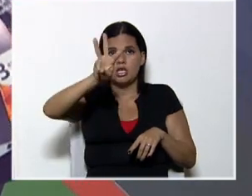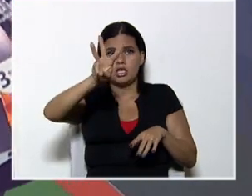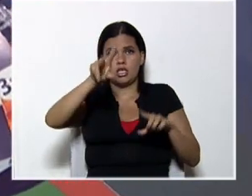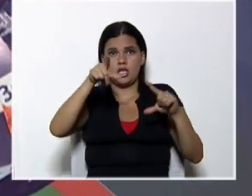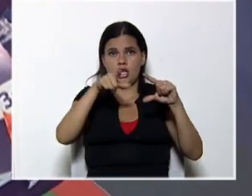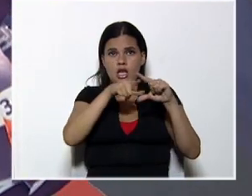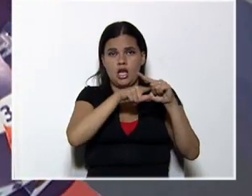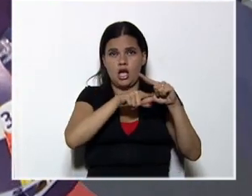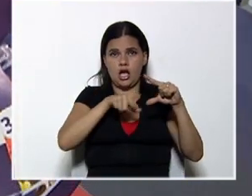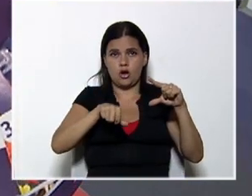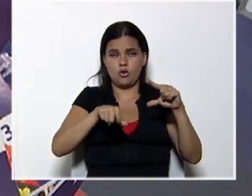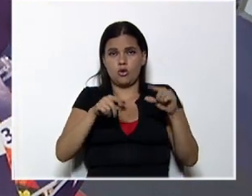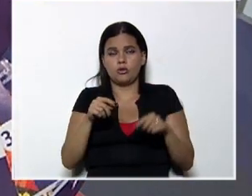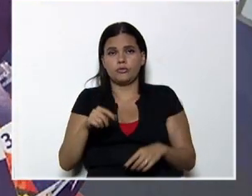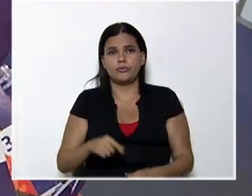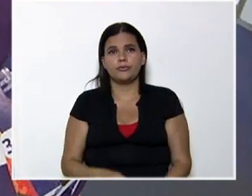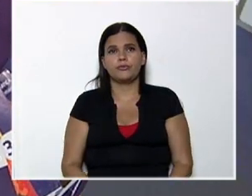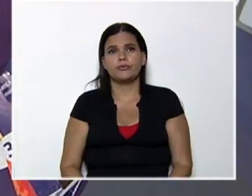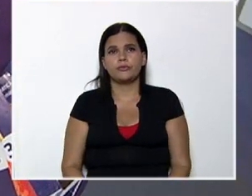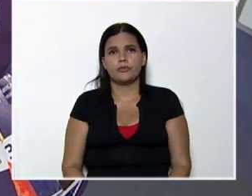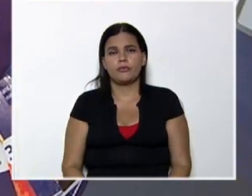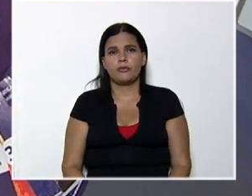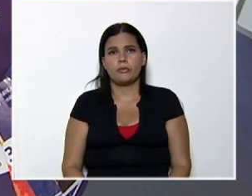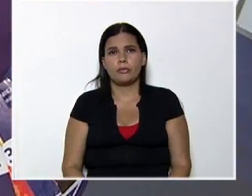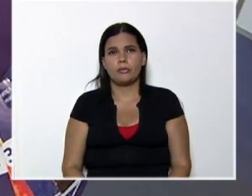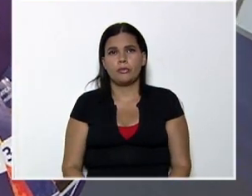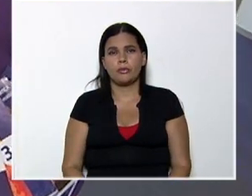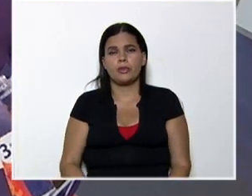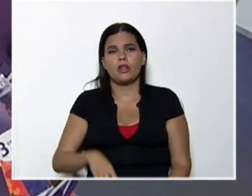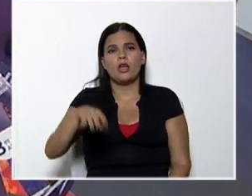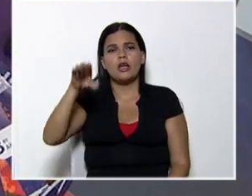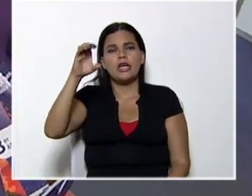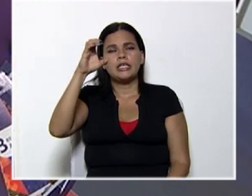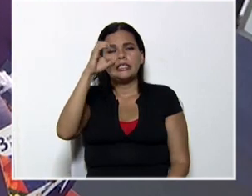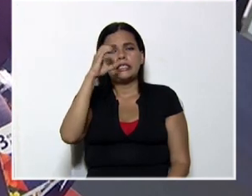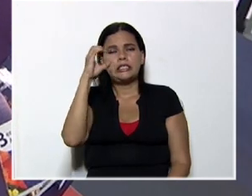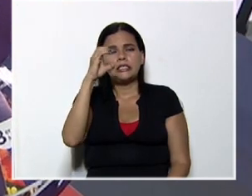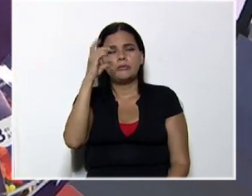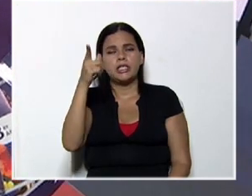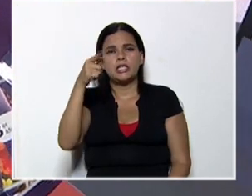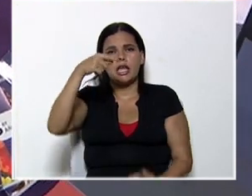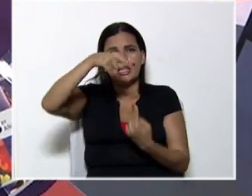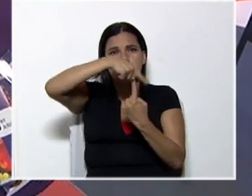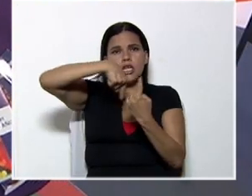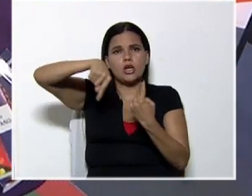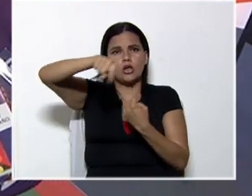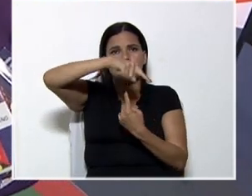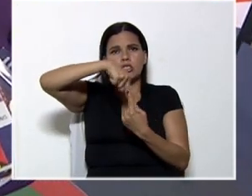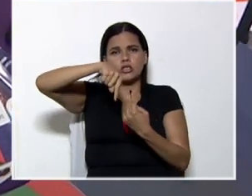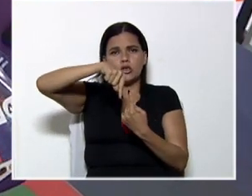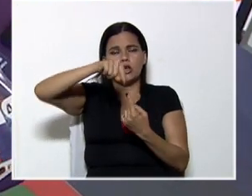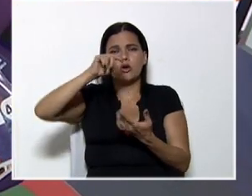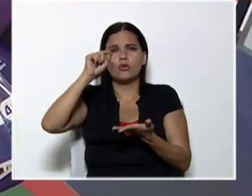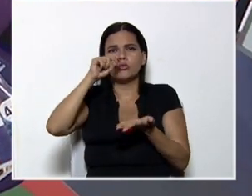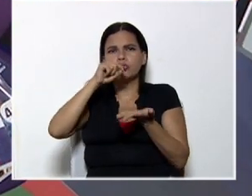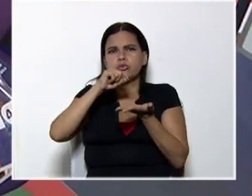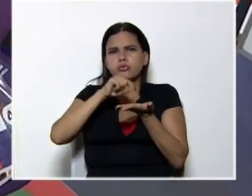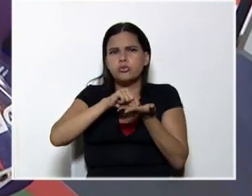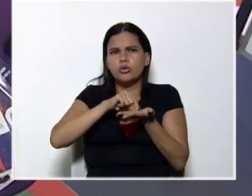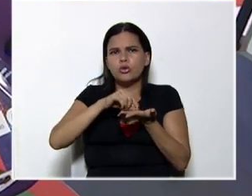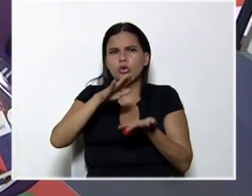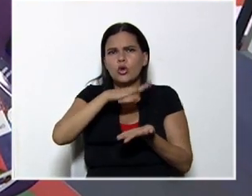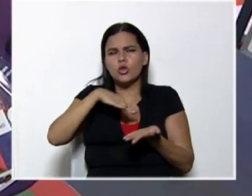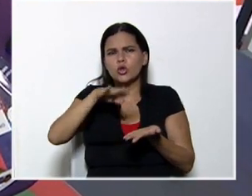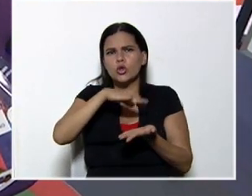Bien. La simetría de rotación consiste en un eje de referencia donde la